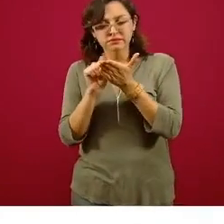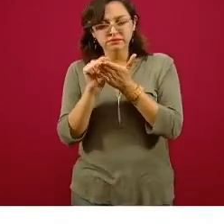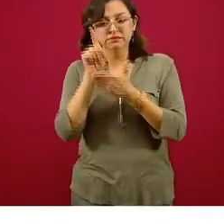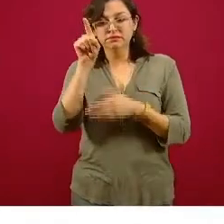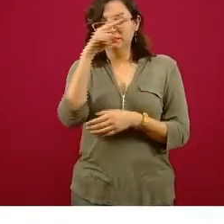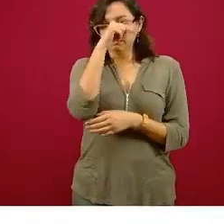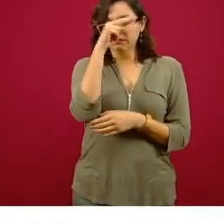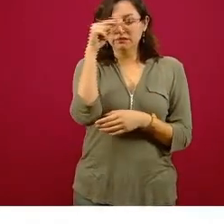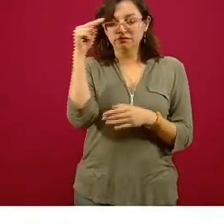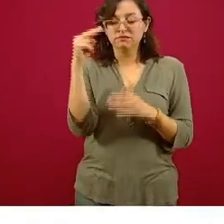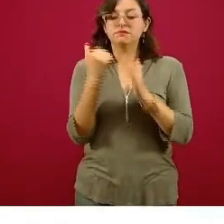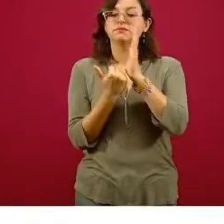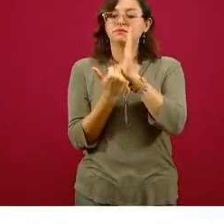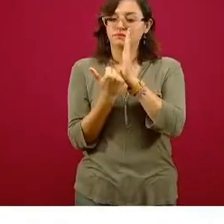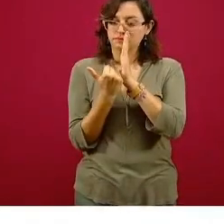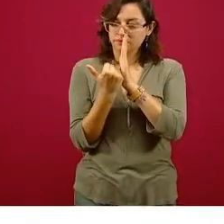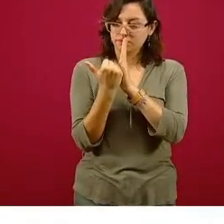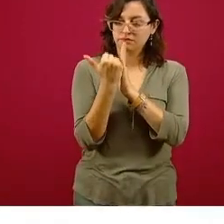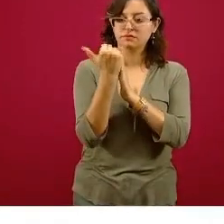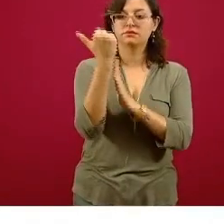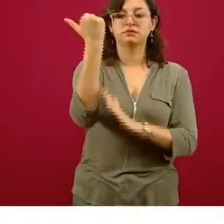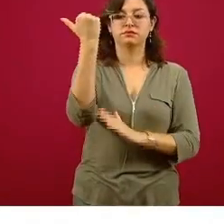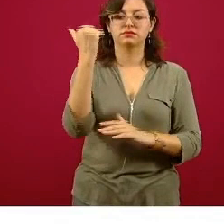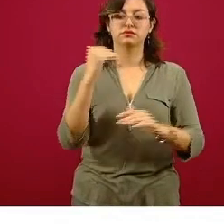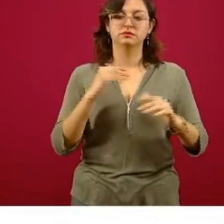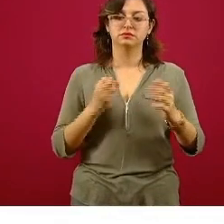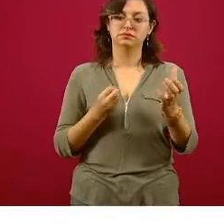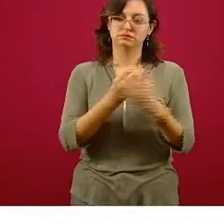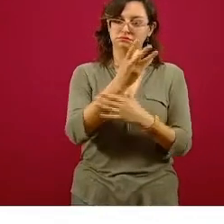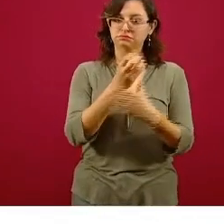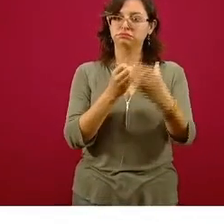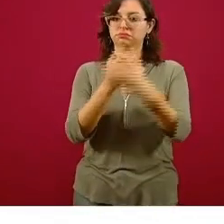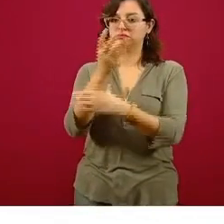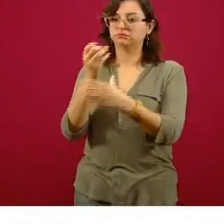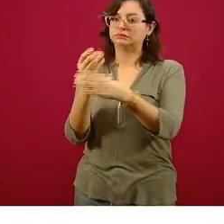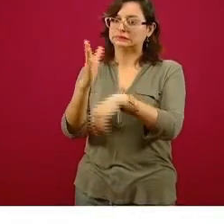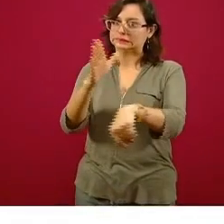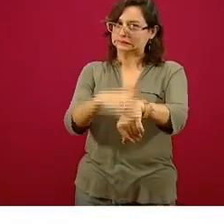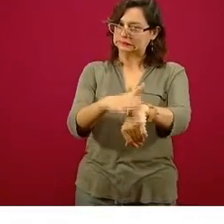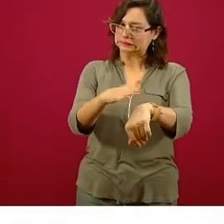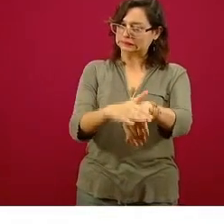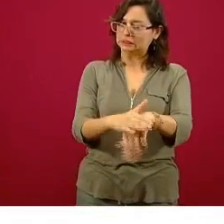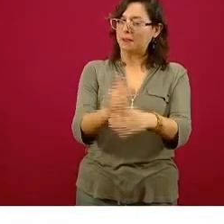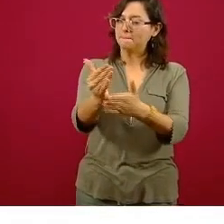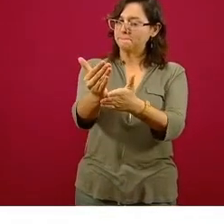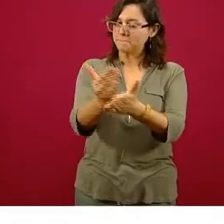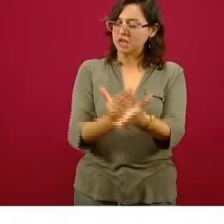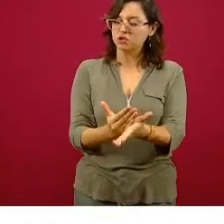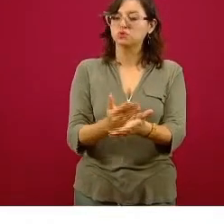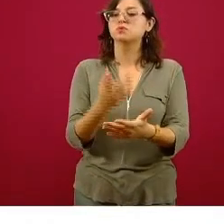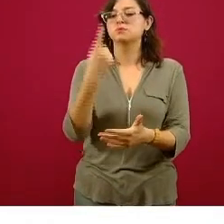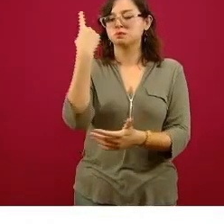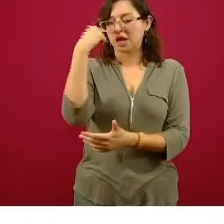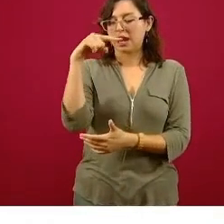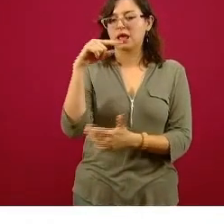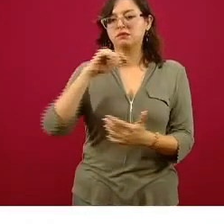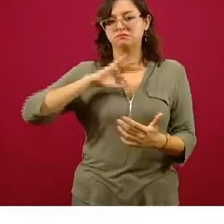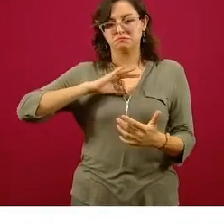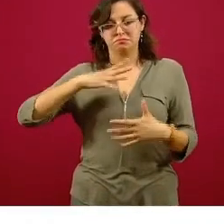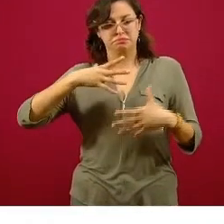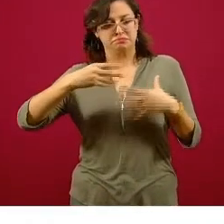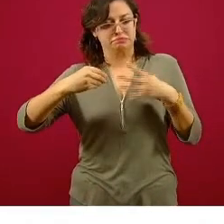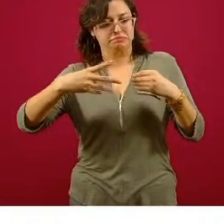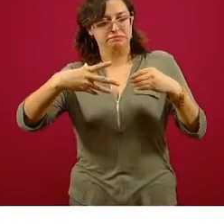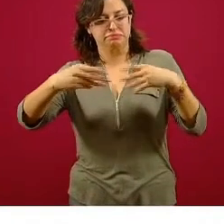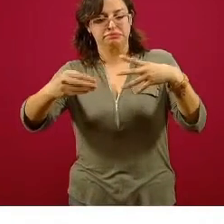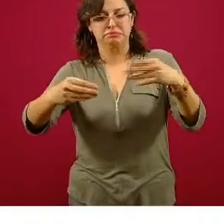están incrementando su actividad. Los invitamos a disminuir esta para que no se vea el reflejo